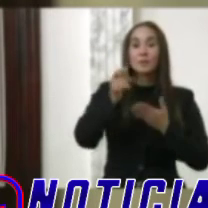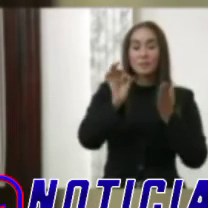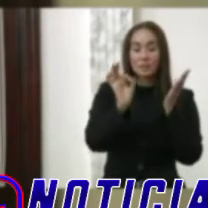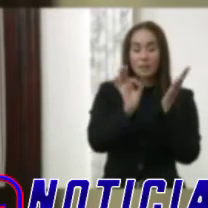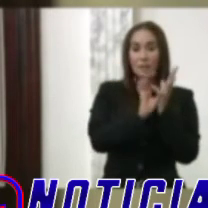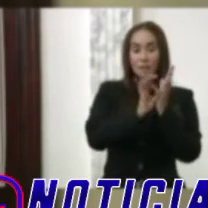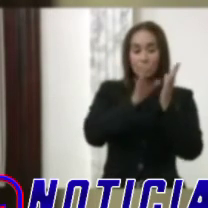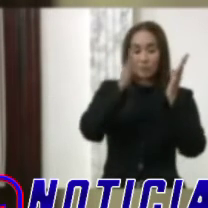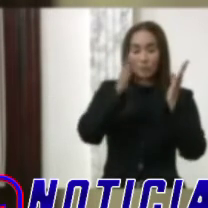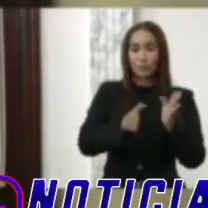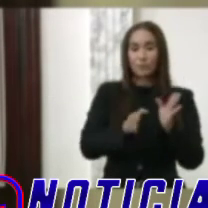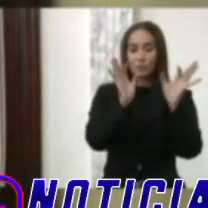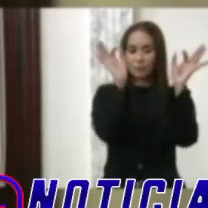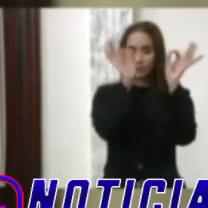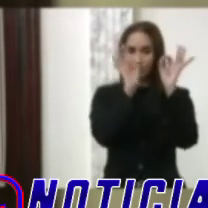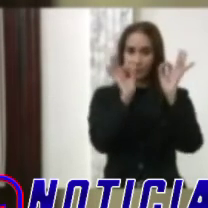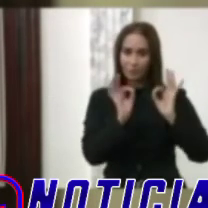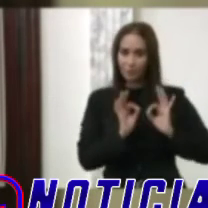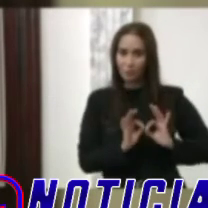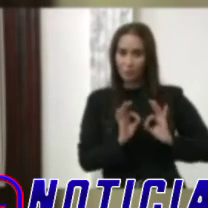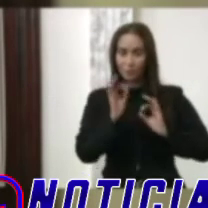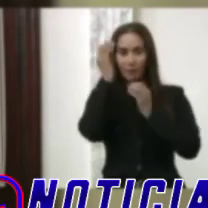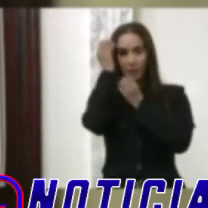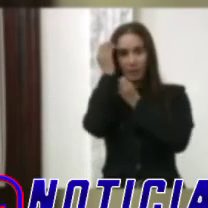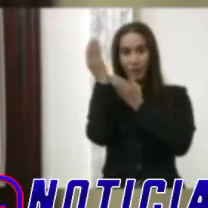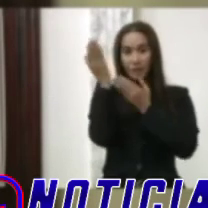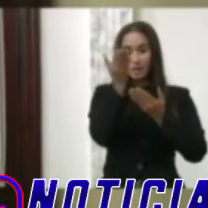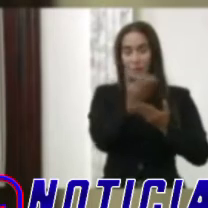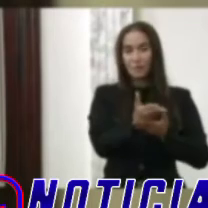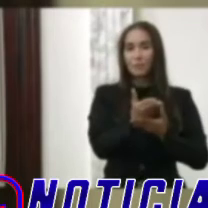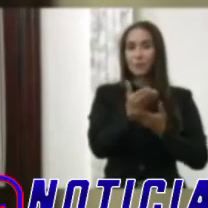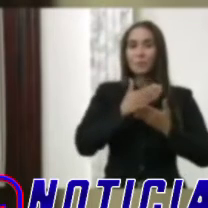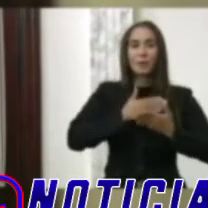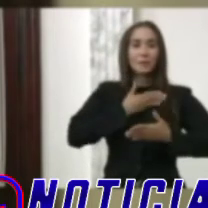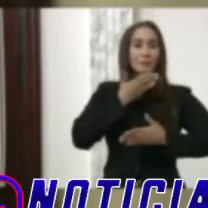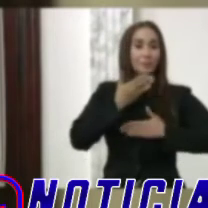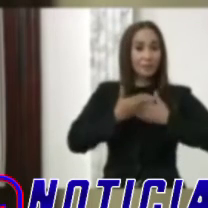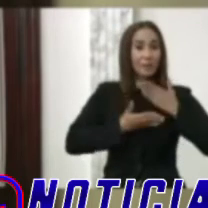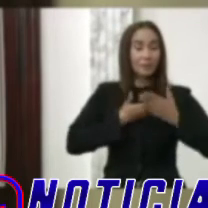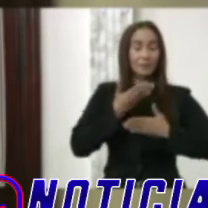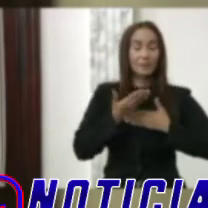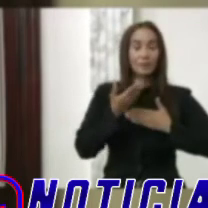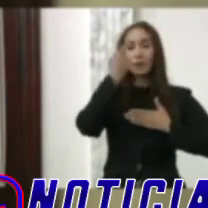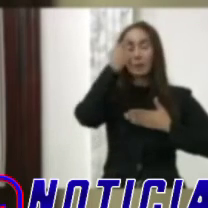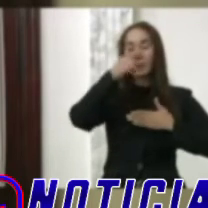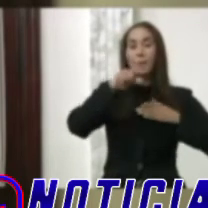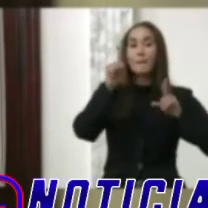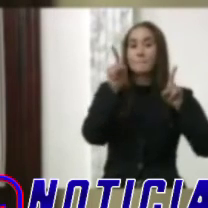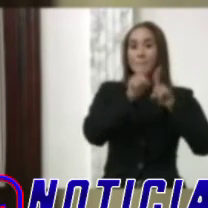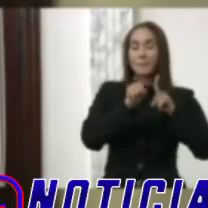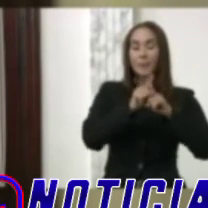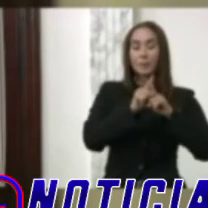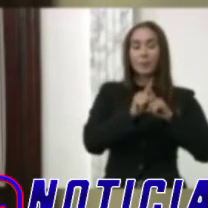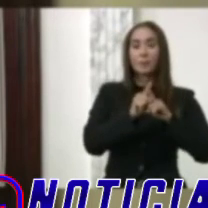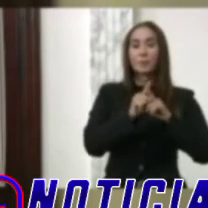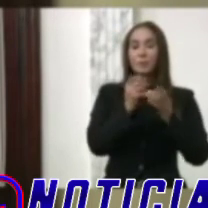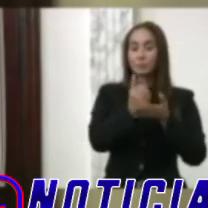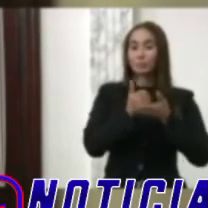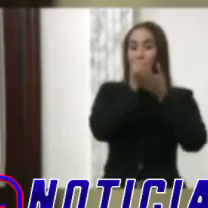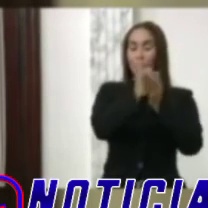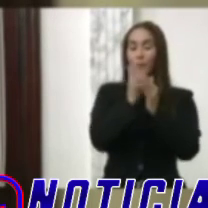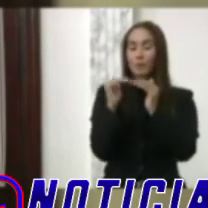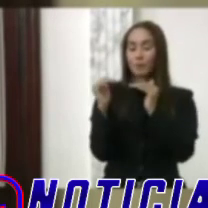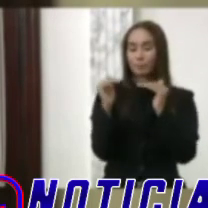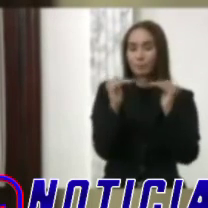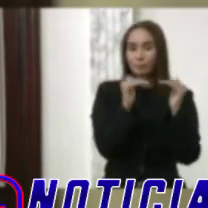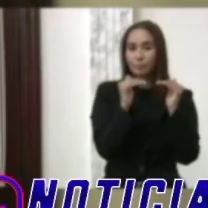formar, informar y entretener. Pero también sirve para garantizar el equilibrio de poder que es tan necesario en